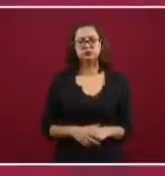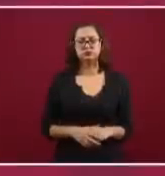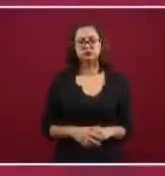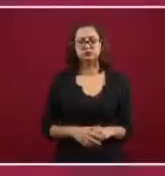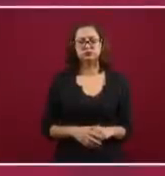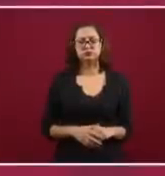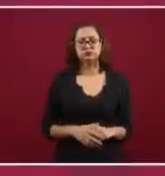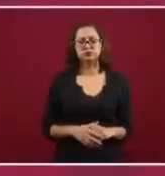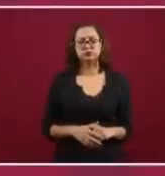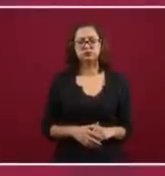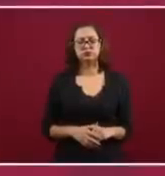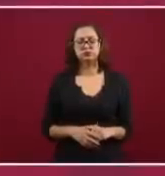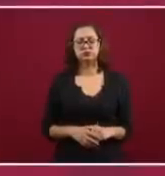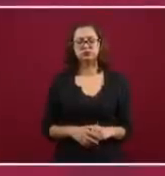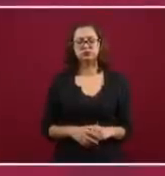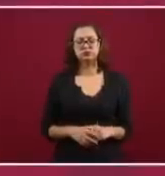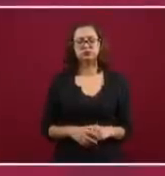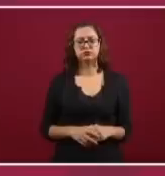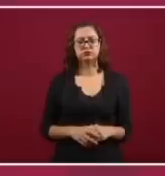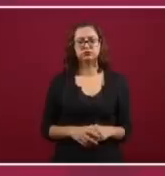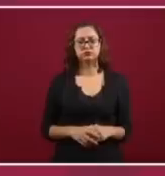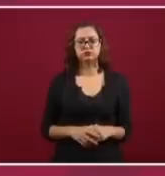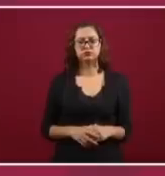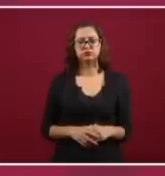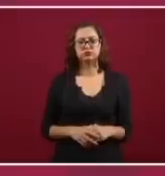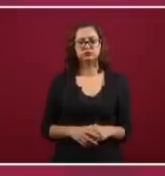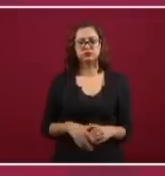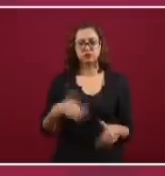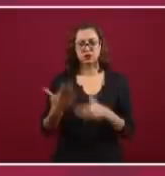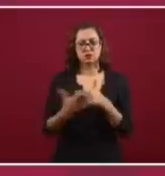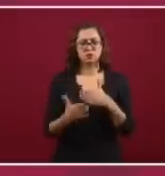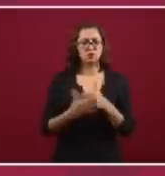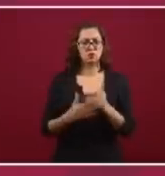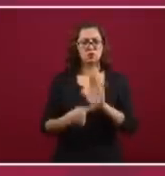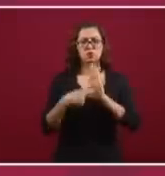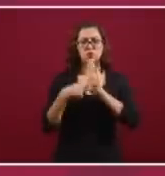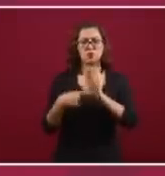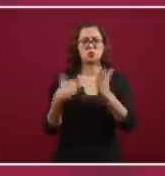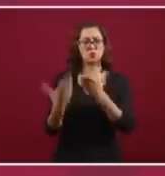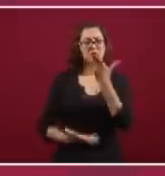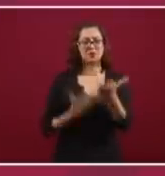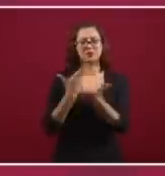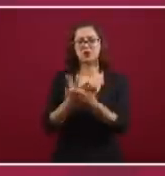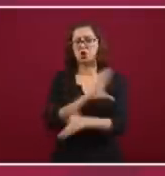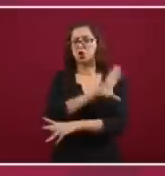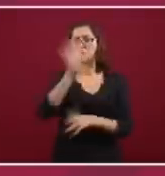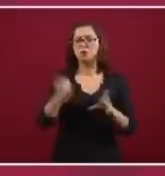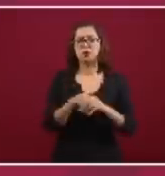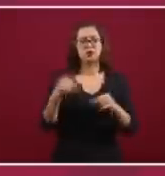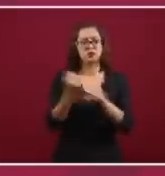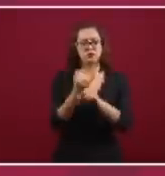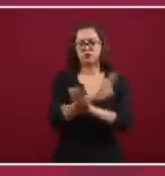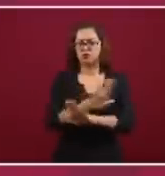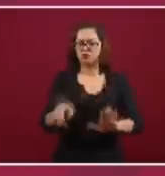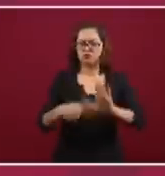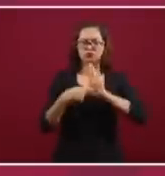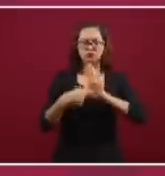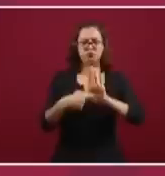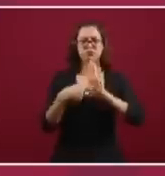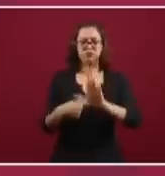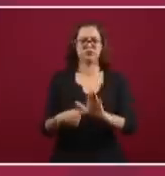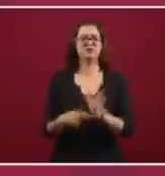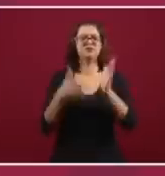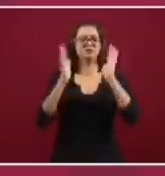presentar, a dar a conocer toda la información. Ya lo